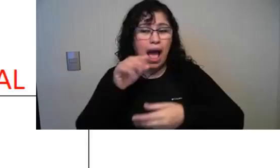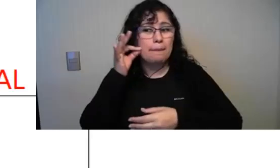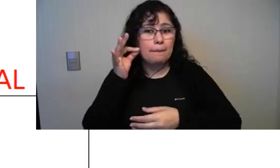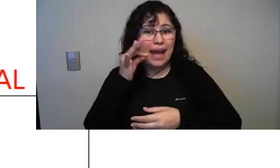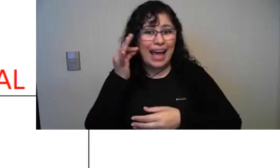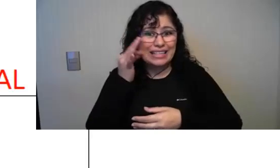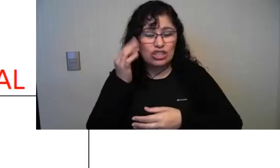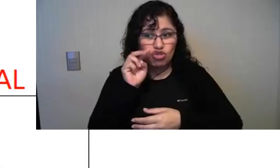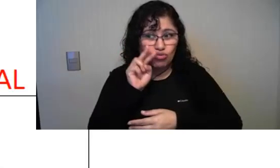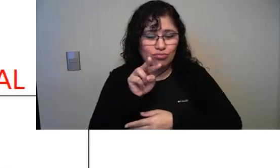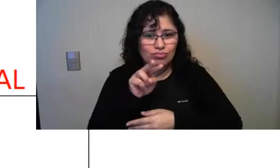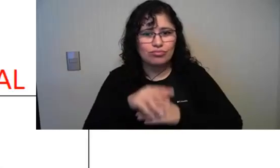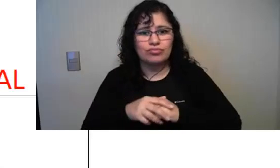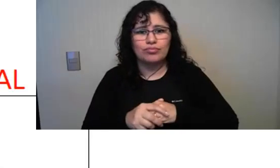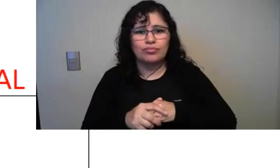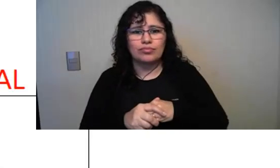¿cierto? Amarillo,